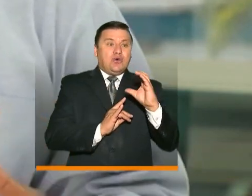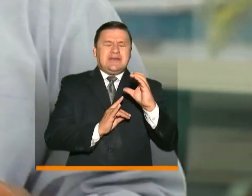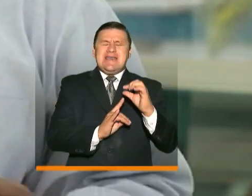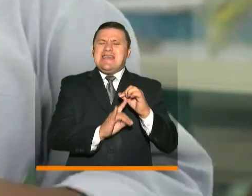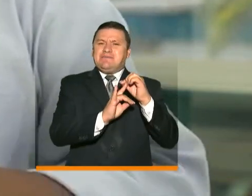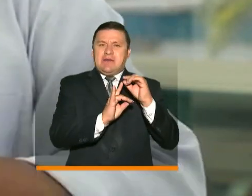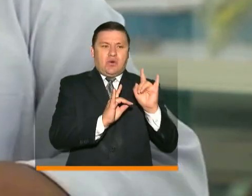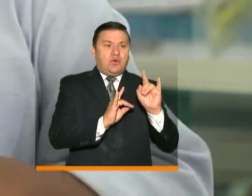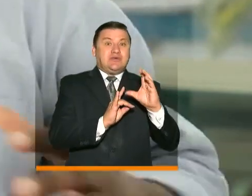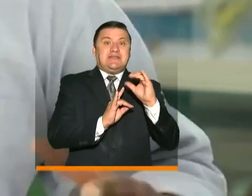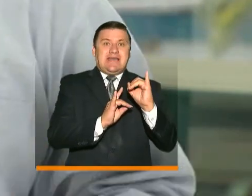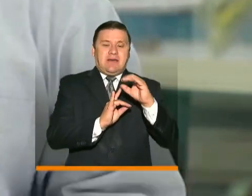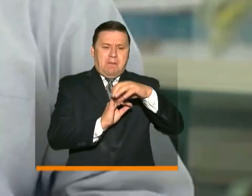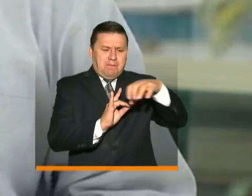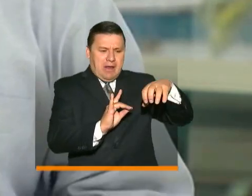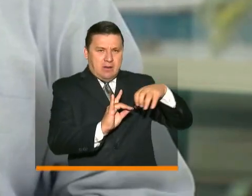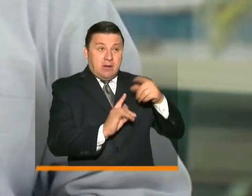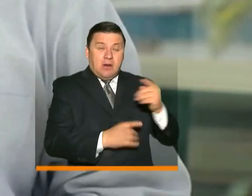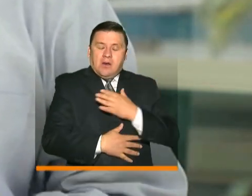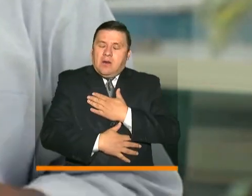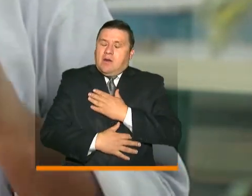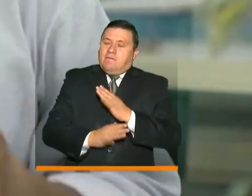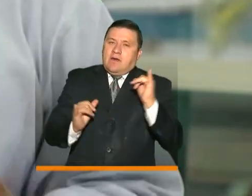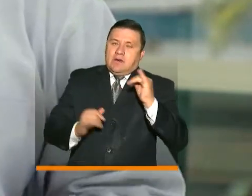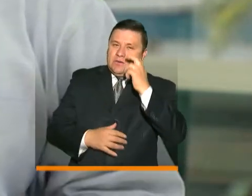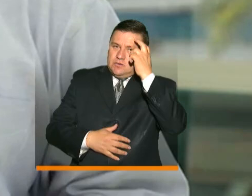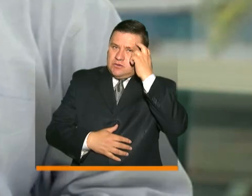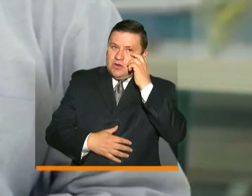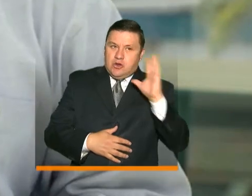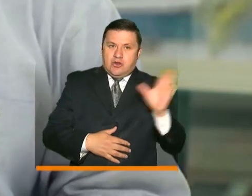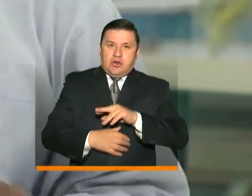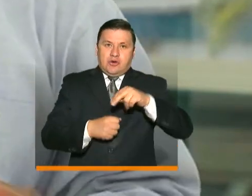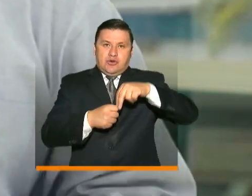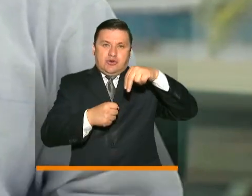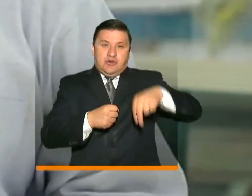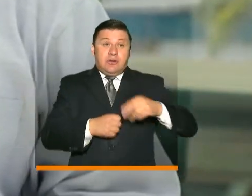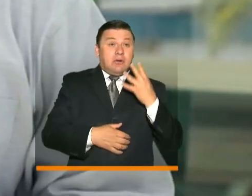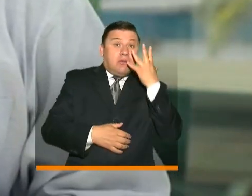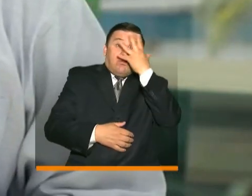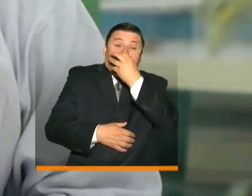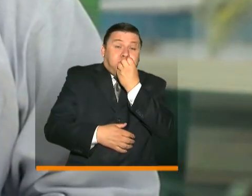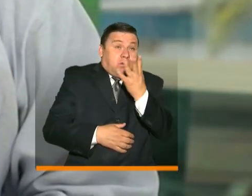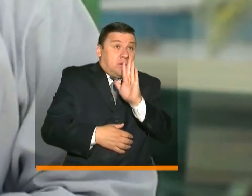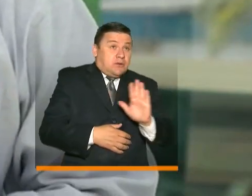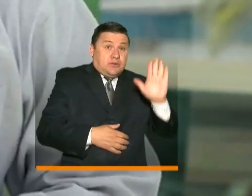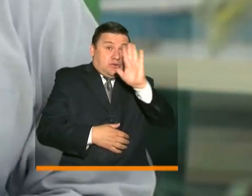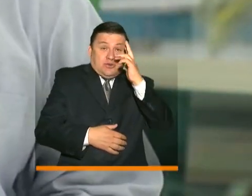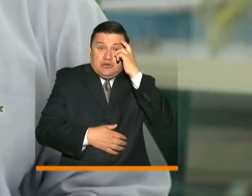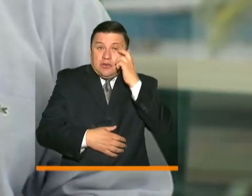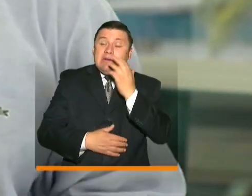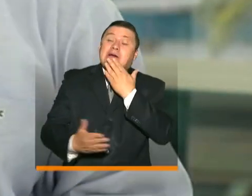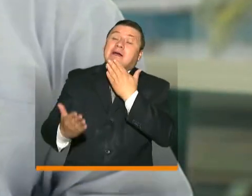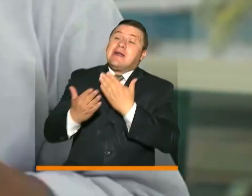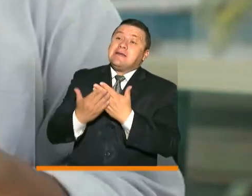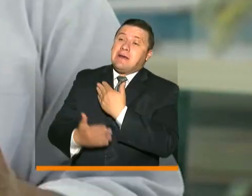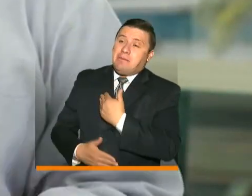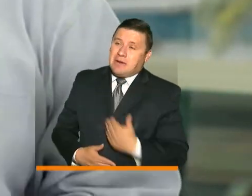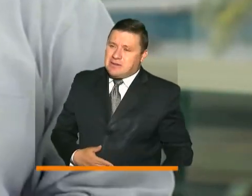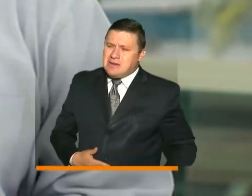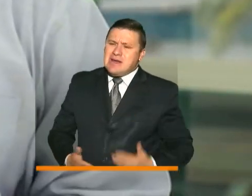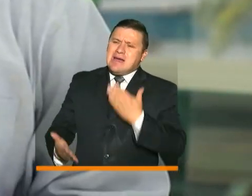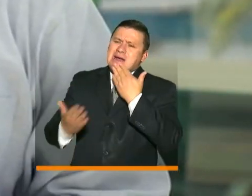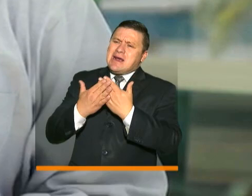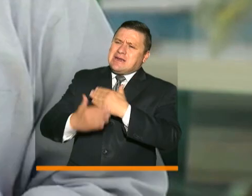una enorme bendición para todos los chocuanos, para todos los ciudadanos de este hermoso departamento. Gracias, presidente.